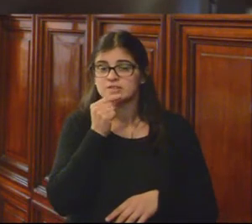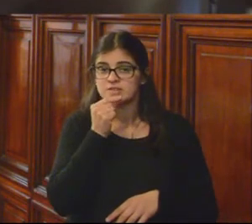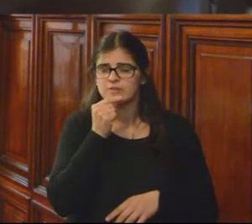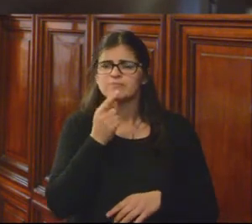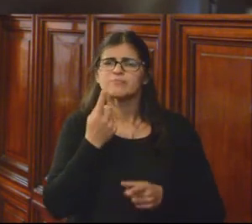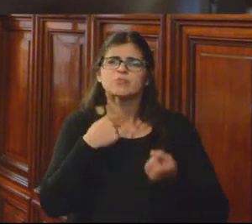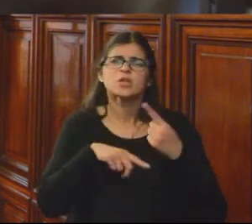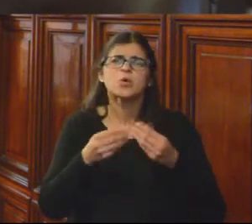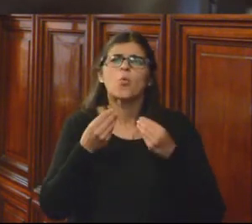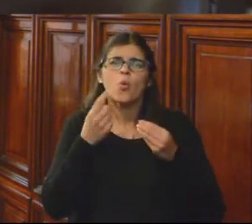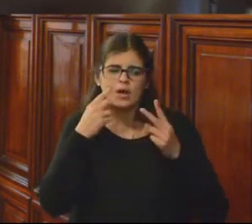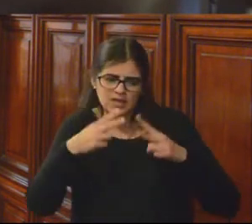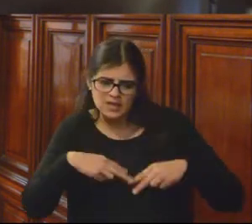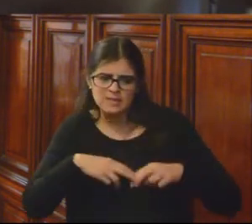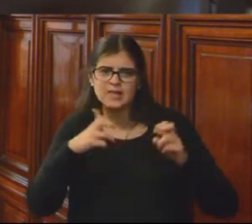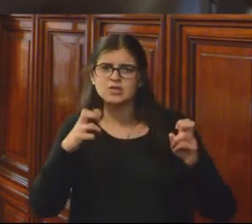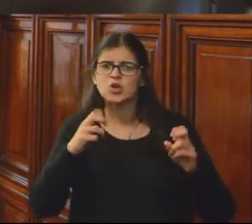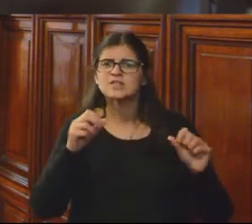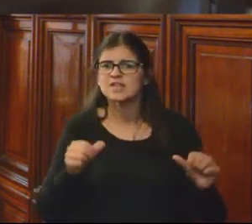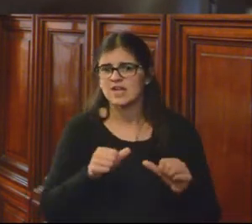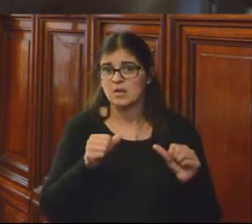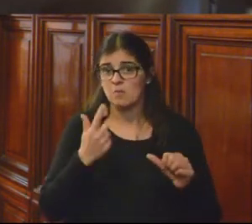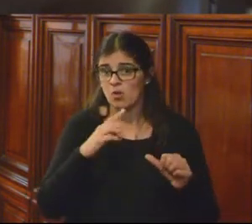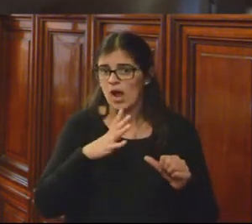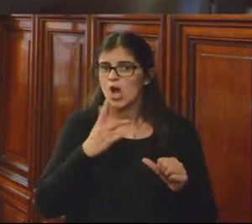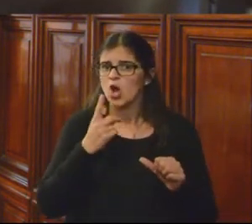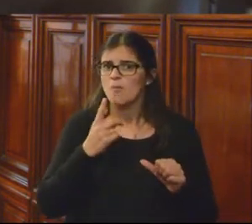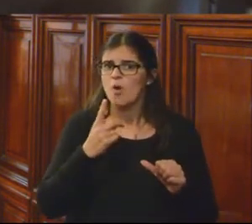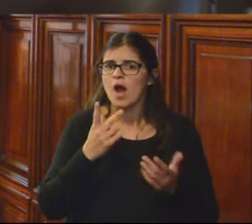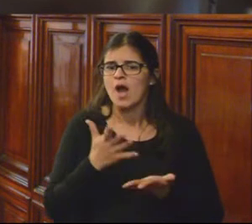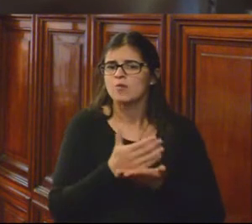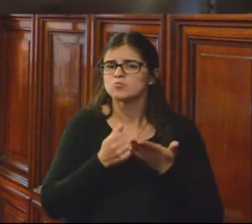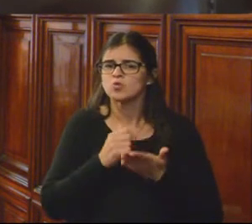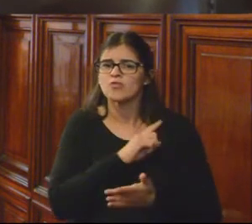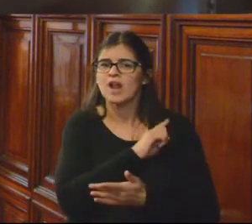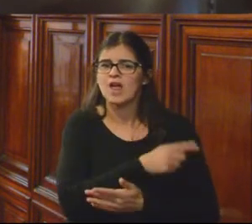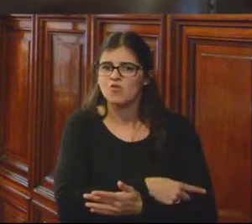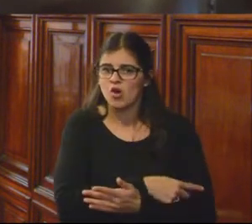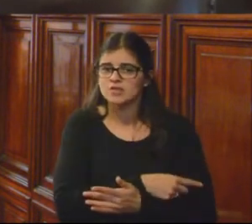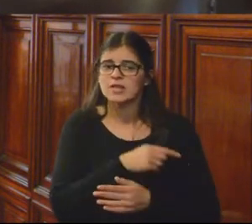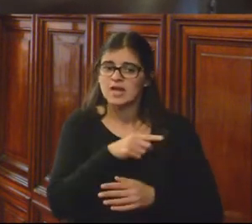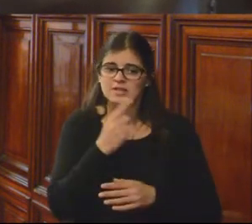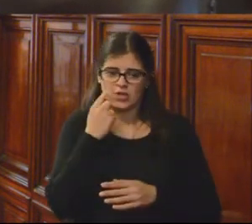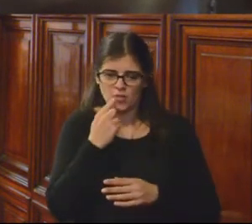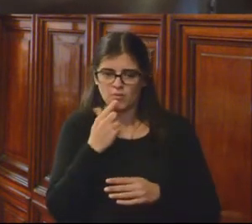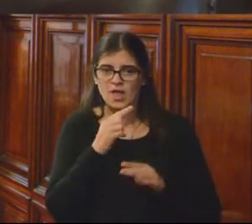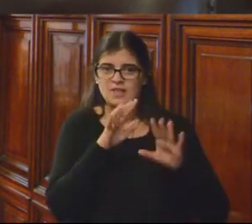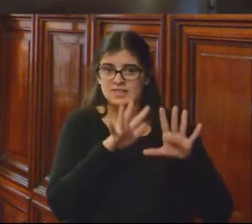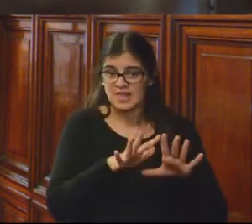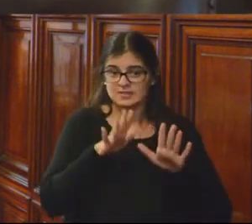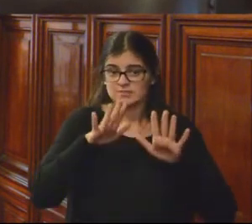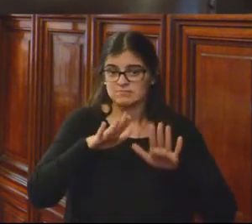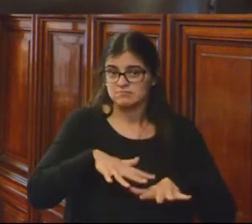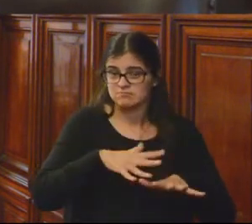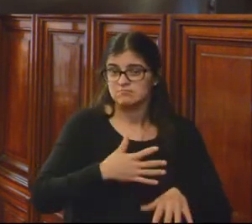¿Cuáles entonces las investigaciones que se han realizado? Porque al menos hay un uso excesivo de la fuerza en el marco de estos números. Cada 10